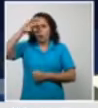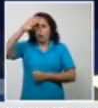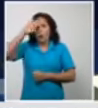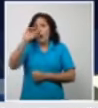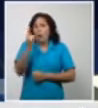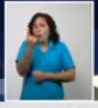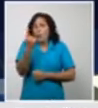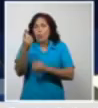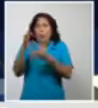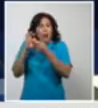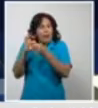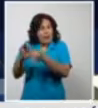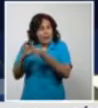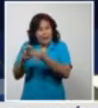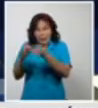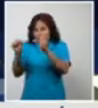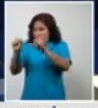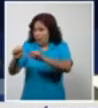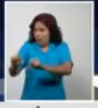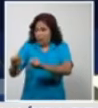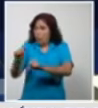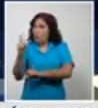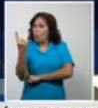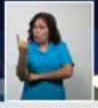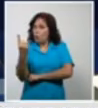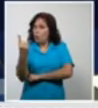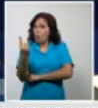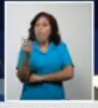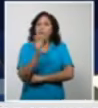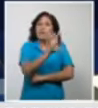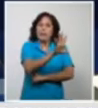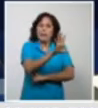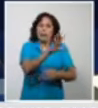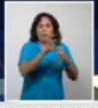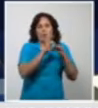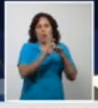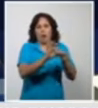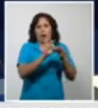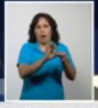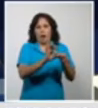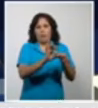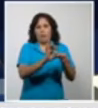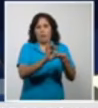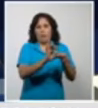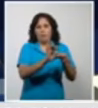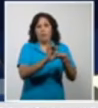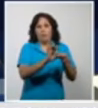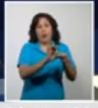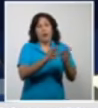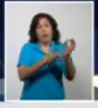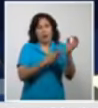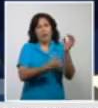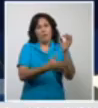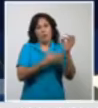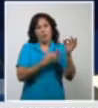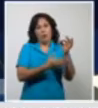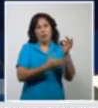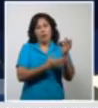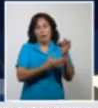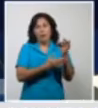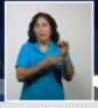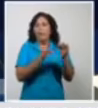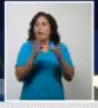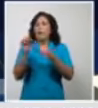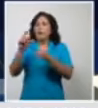crítico y 5 casos graves, que realmente, sobre todo en relación con los críticos que